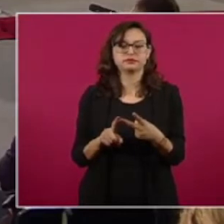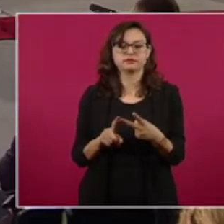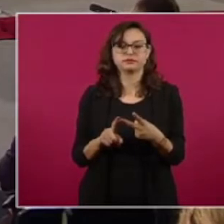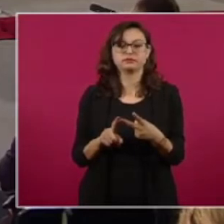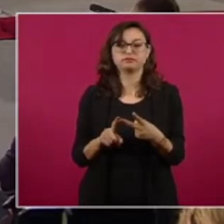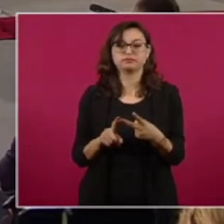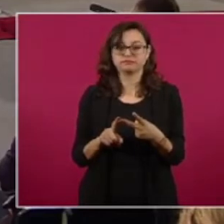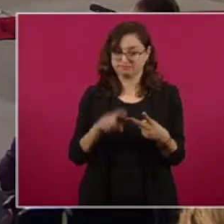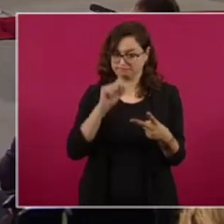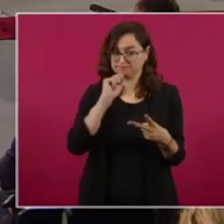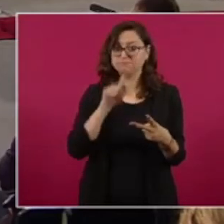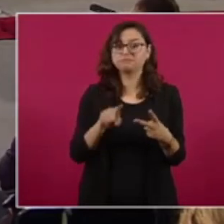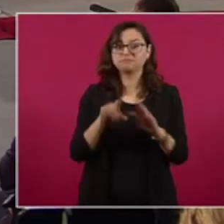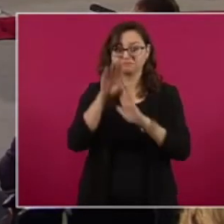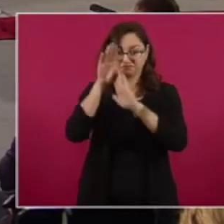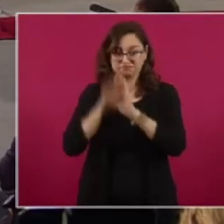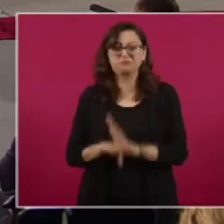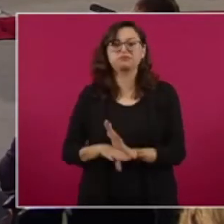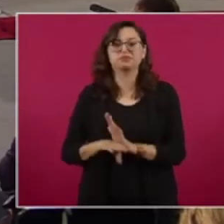¿cuándo?